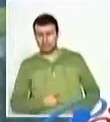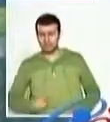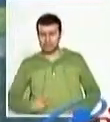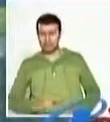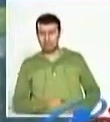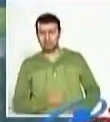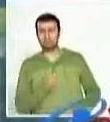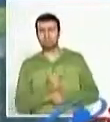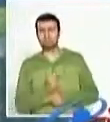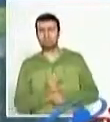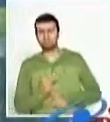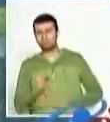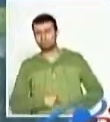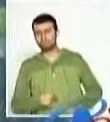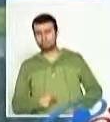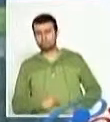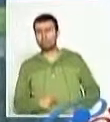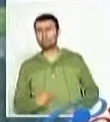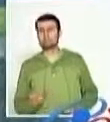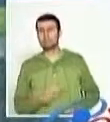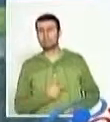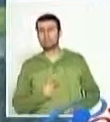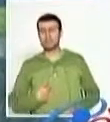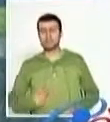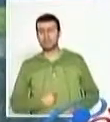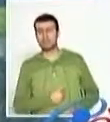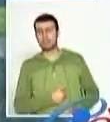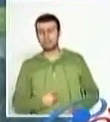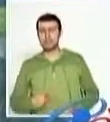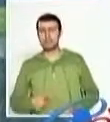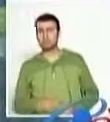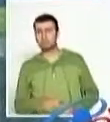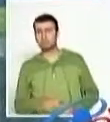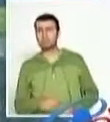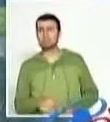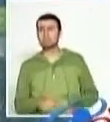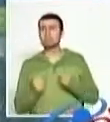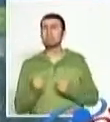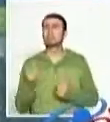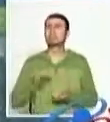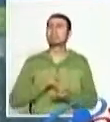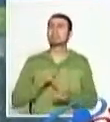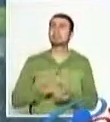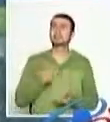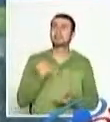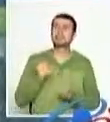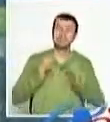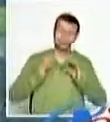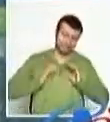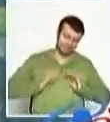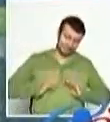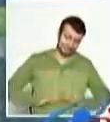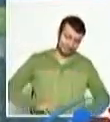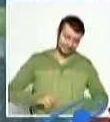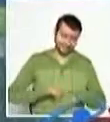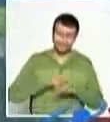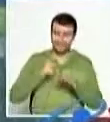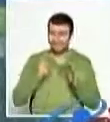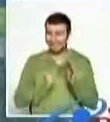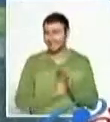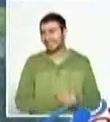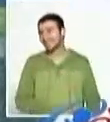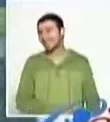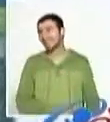nos dan una señal de que no solamente el intestino puede estar dañado, sino todo el cuerpo. Y entonces, como lo decía el doctor Rojas y el doctor José